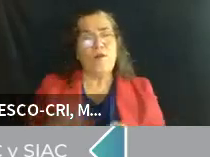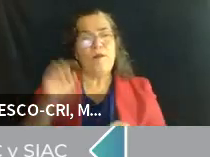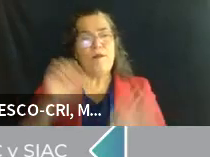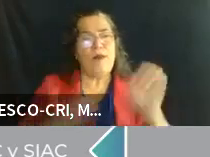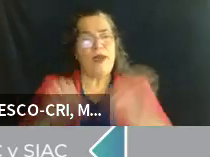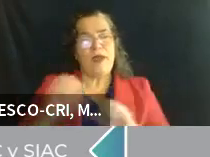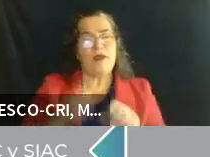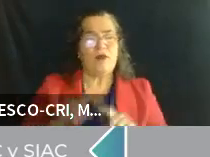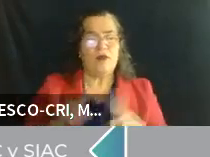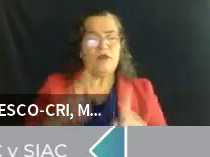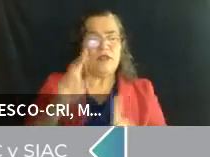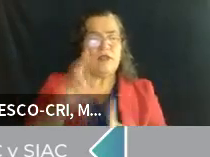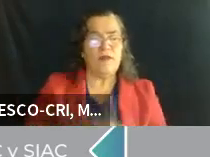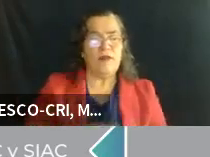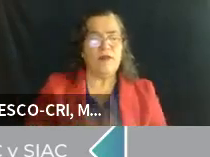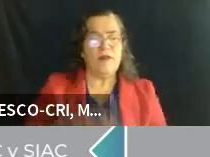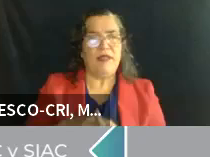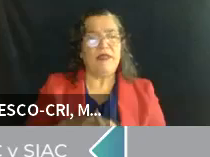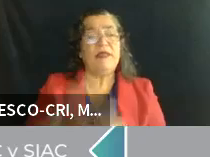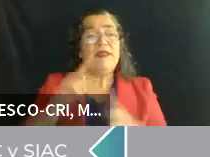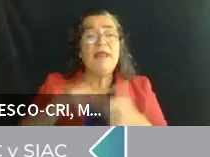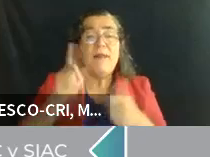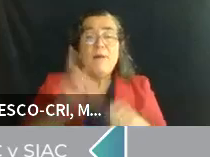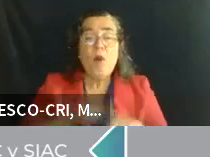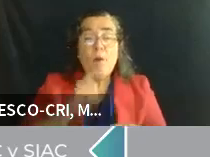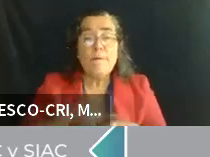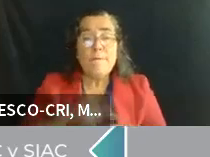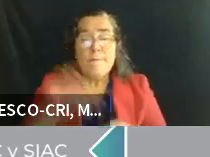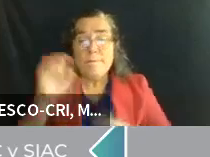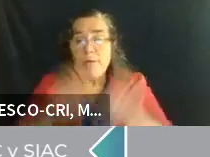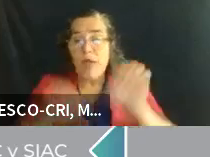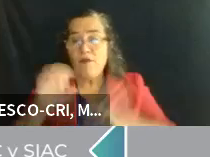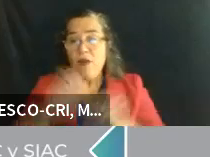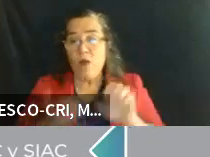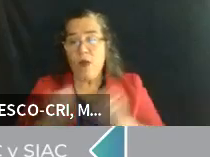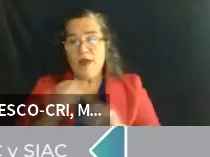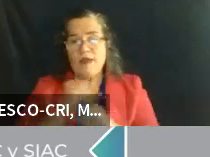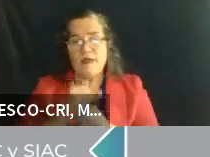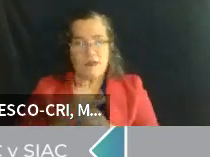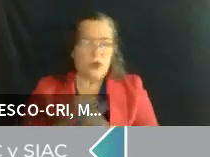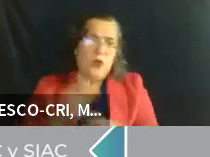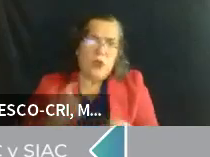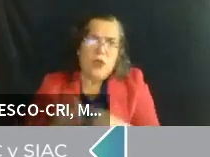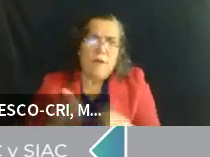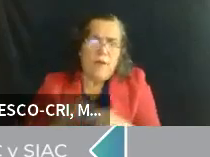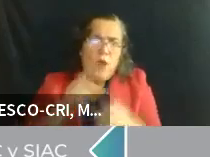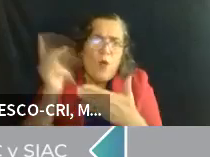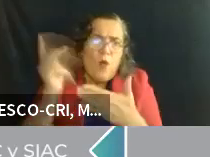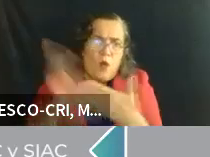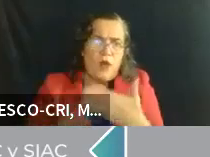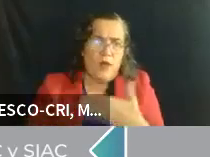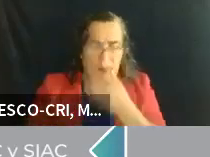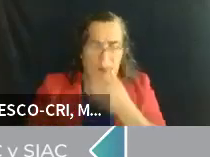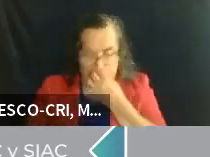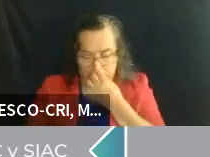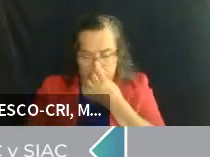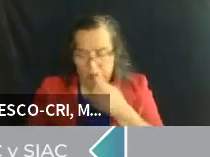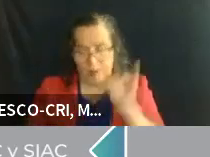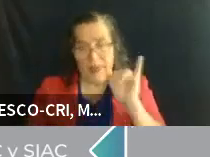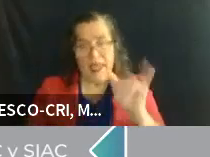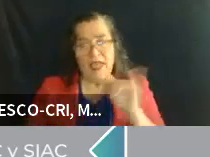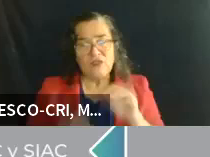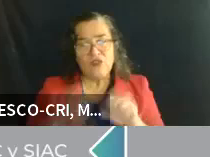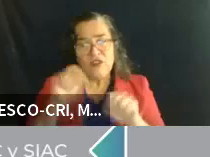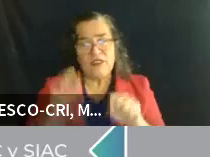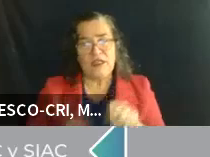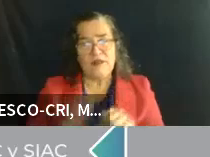las agencias al momento de evaluar a una institución e incluso a un programa. Estos sistemas internos de aseguramiento